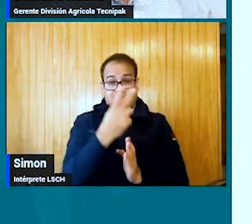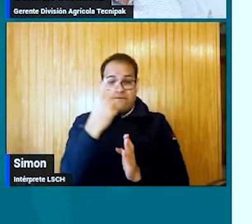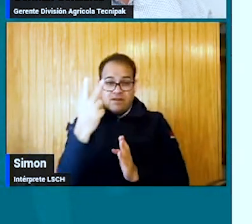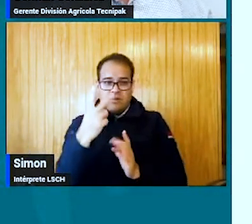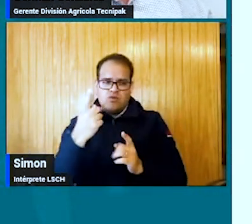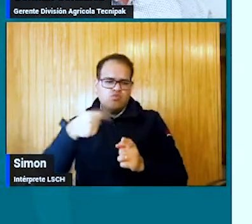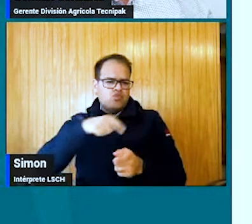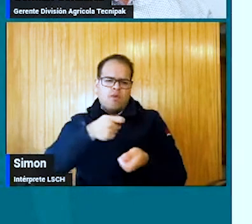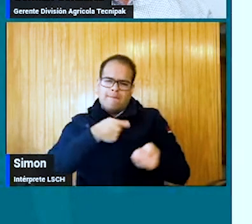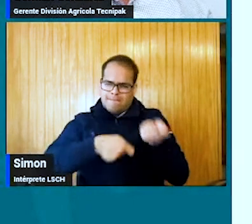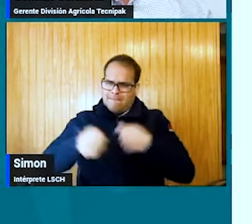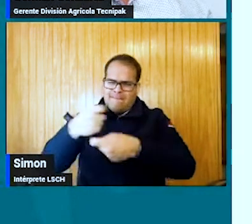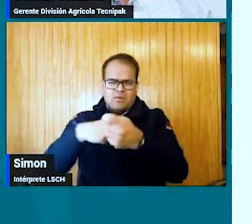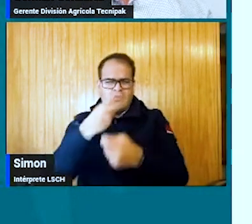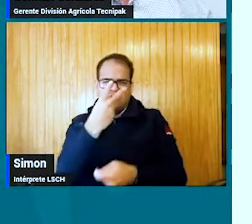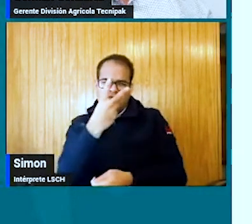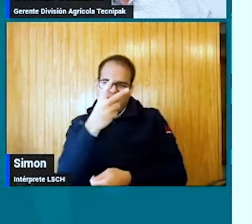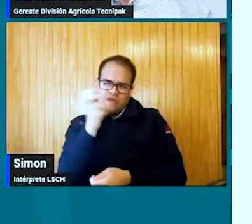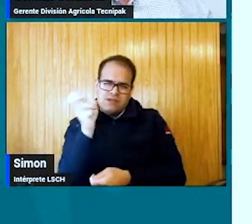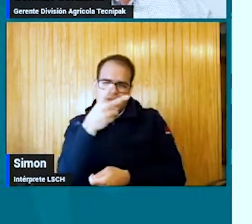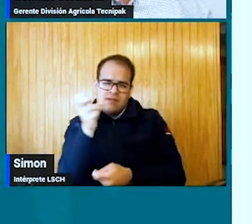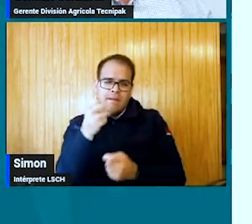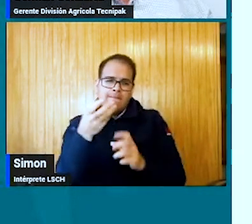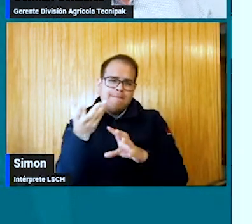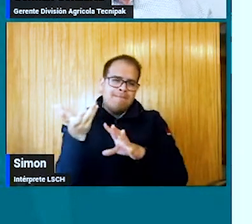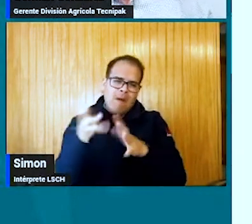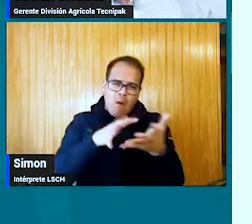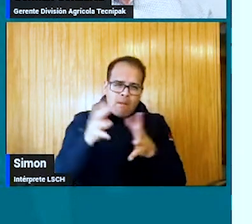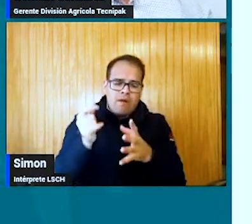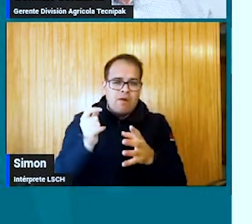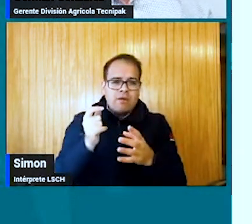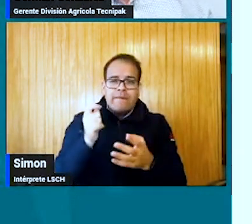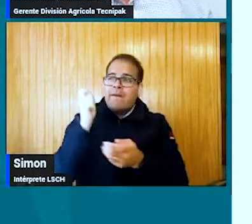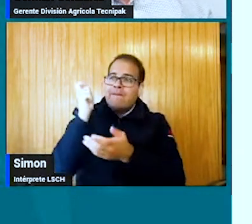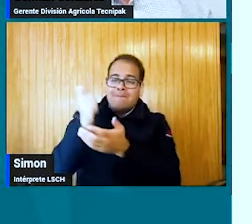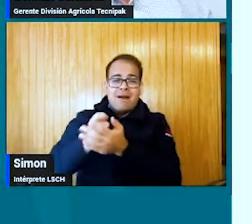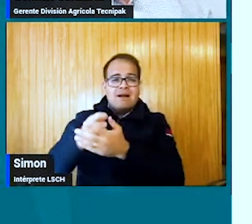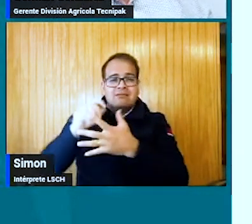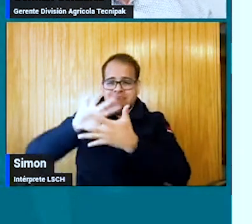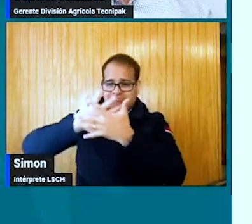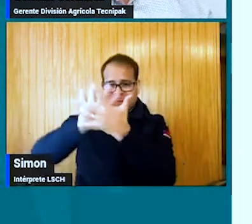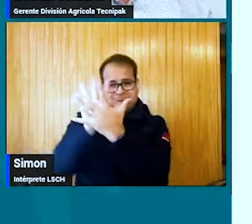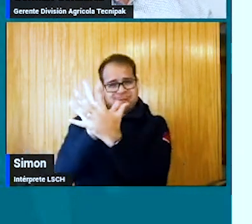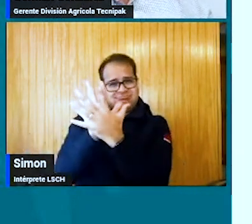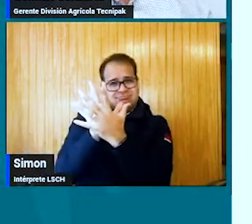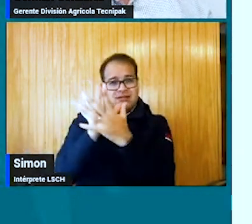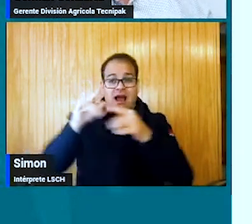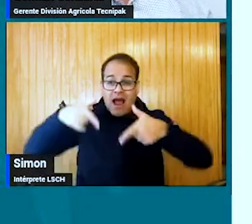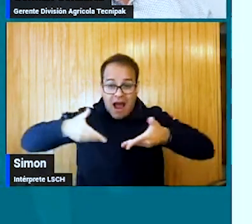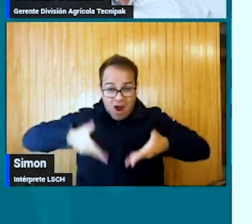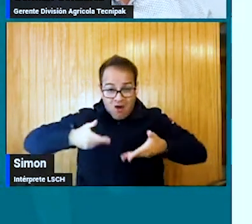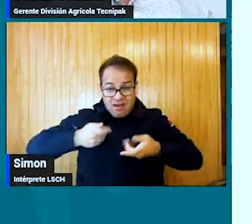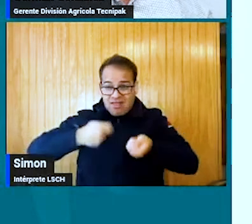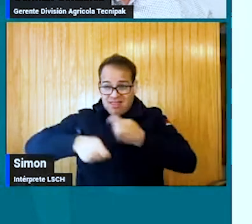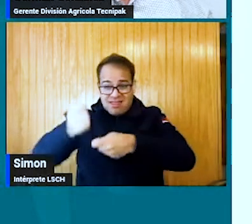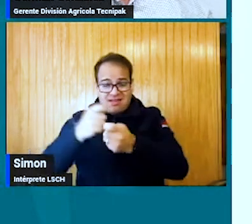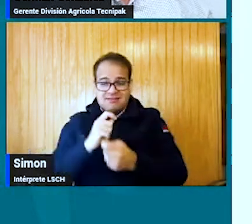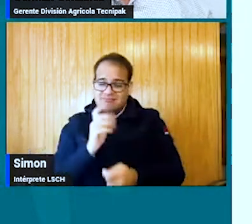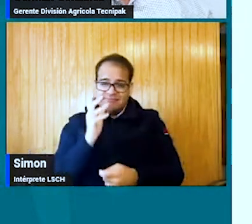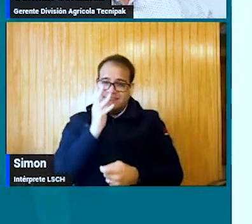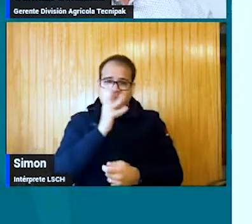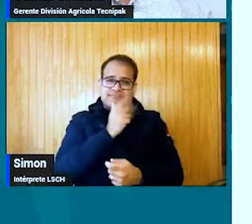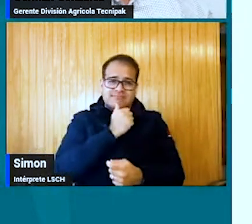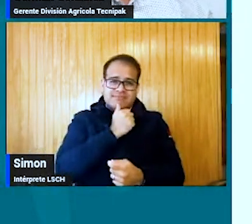máquinas al año, creo que se vendieron 2 máquinas de 2 aspas, ¿no? Y este año no llevamos ni una. O sea, todas